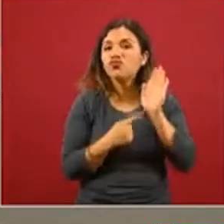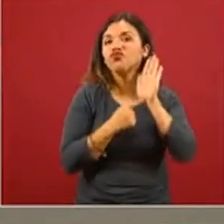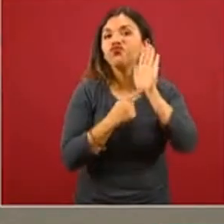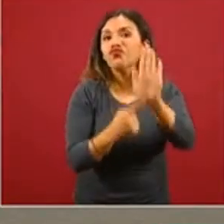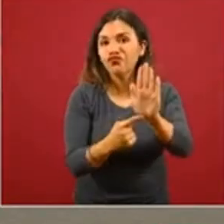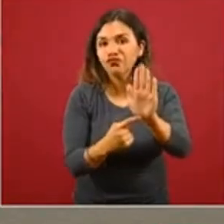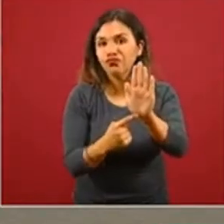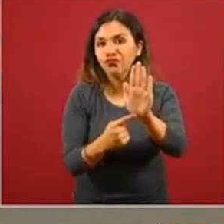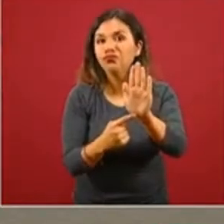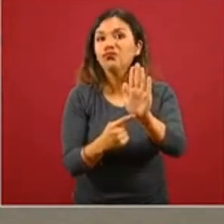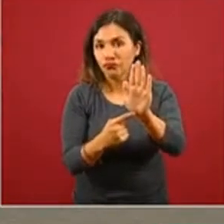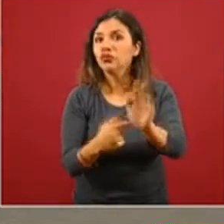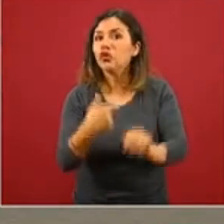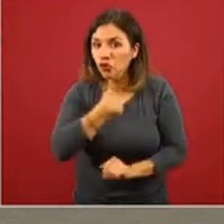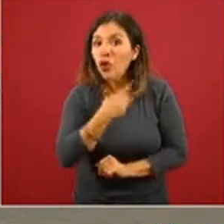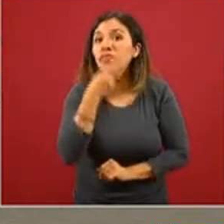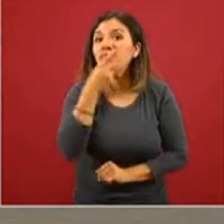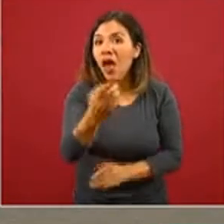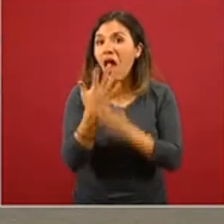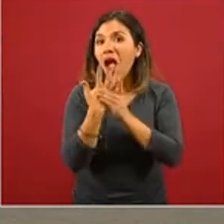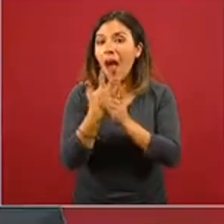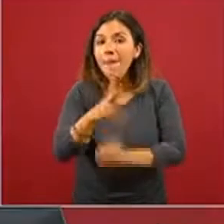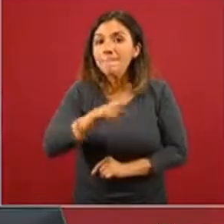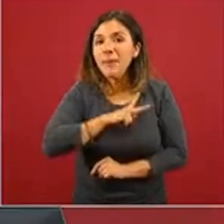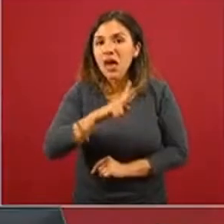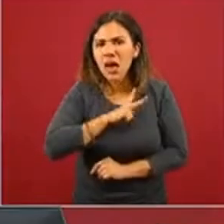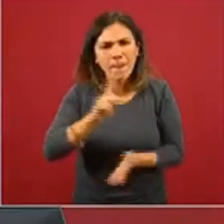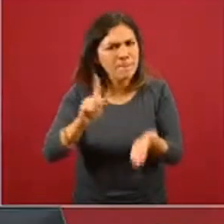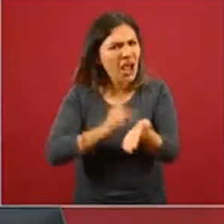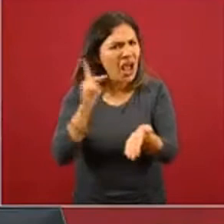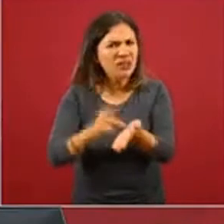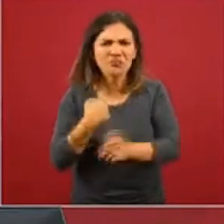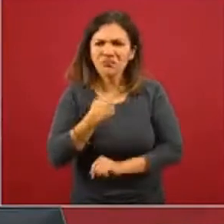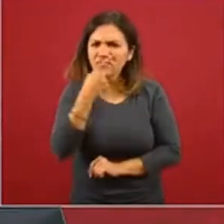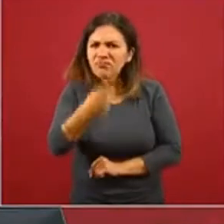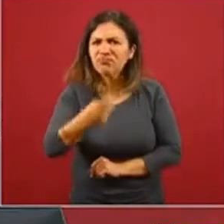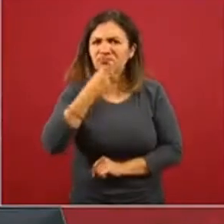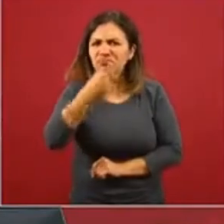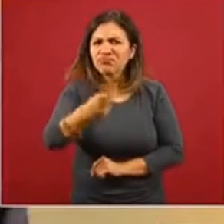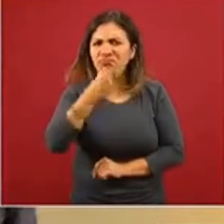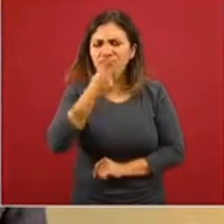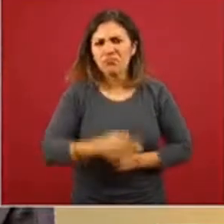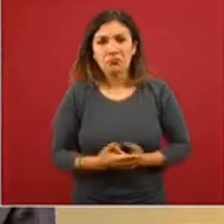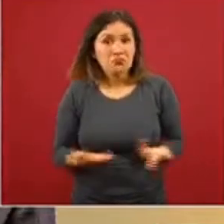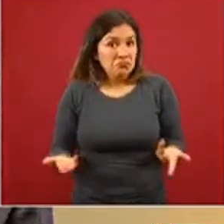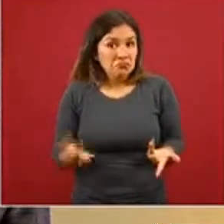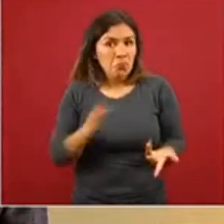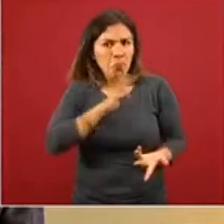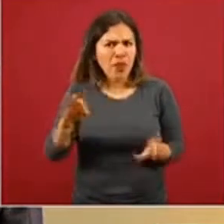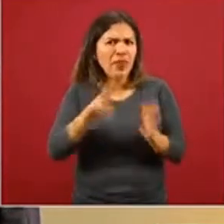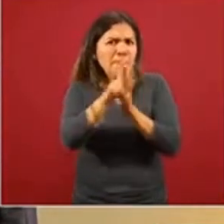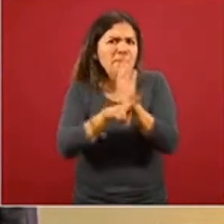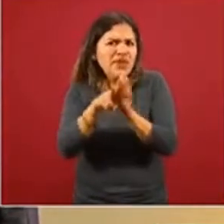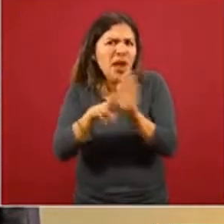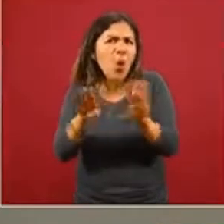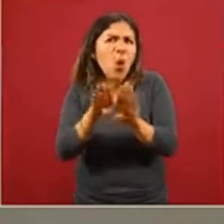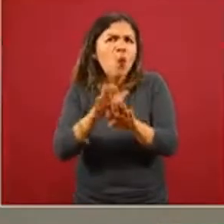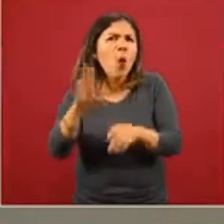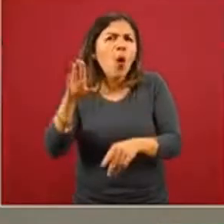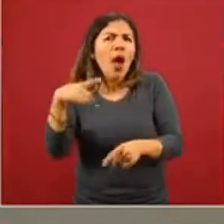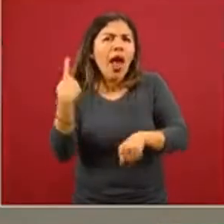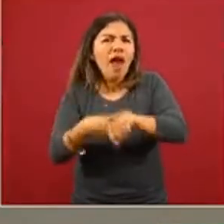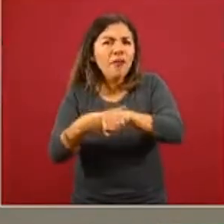noche. Eso yo mismo lo he dicho en innumerables ocasiones. Podríamos hacer un videíto como el de Epidemia